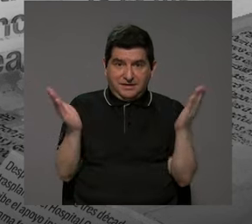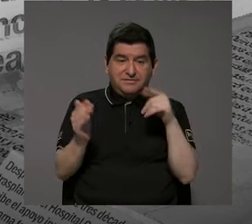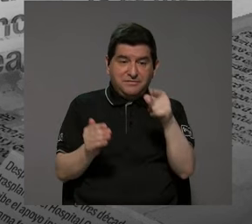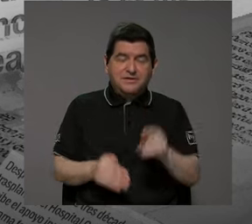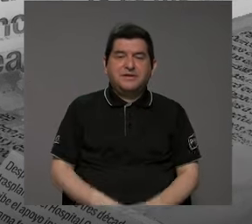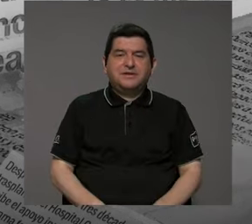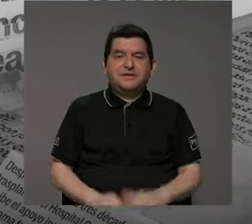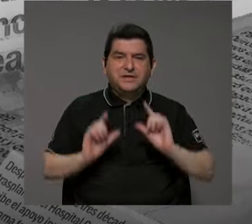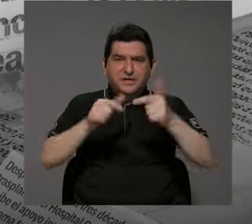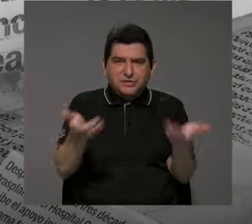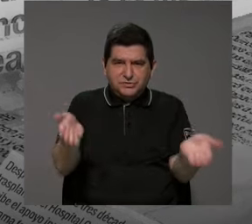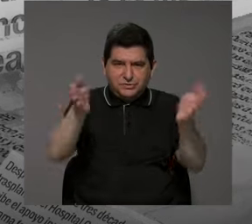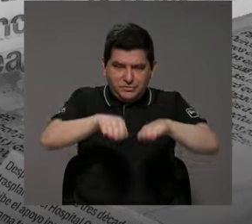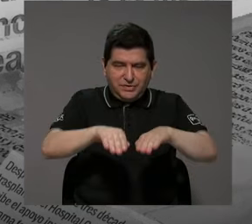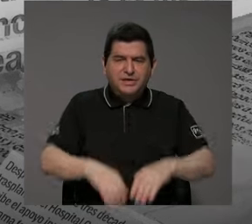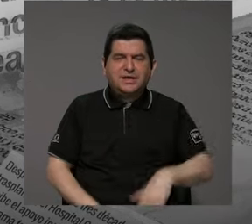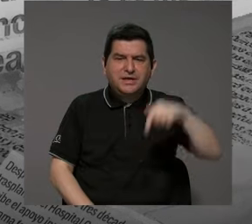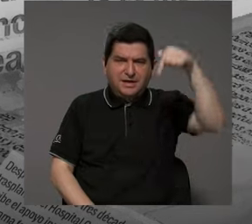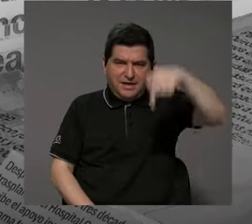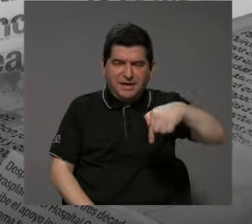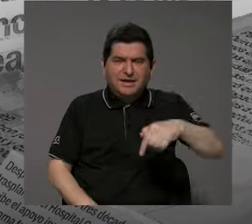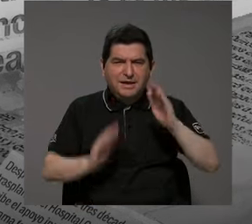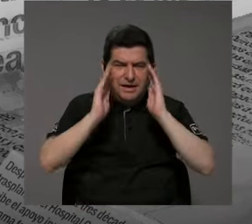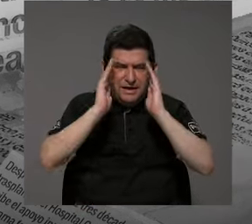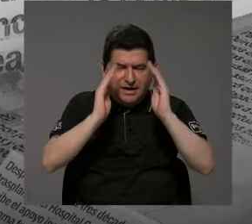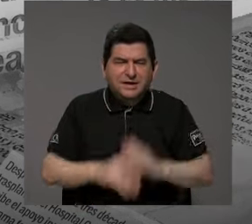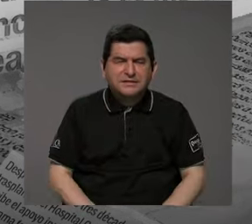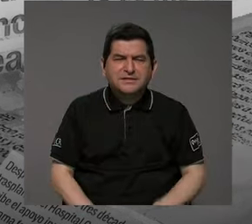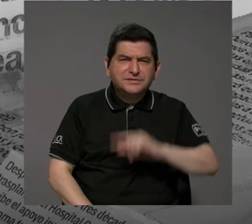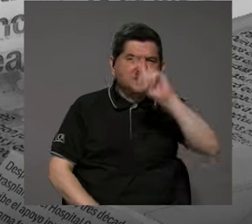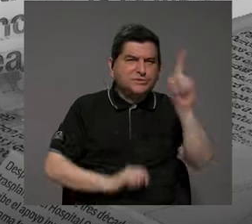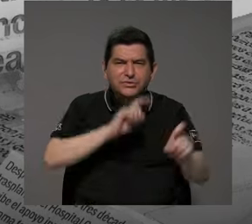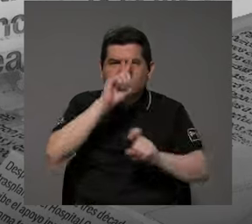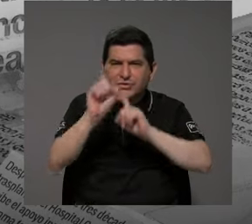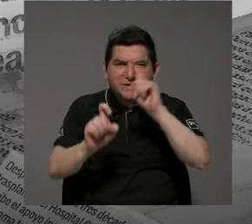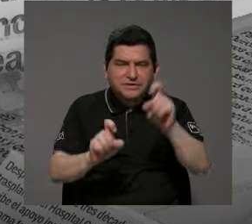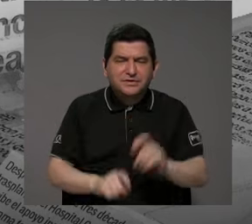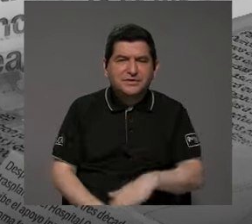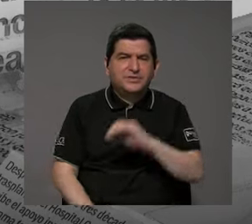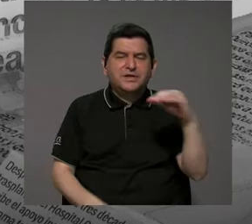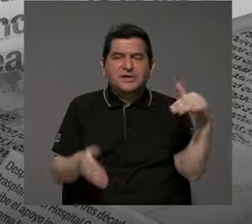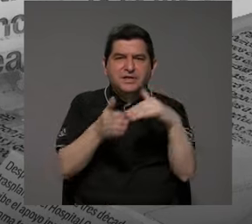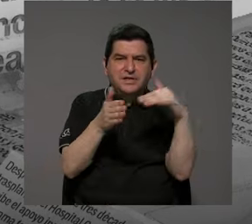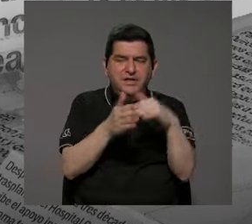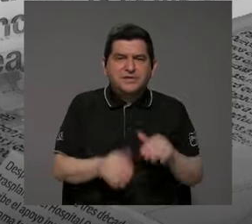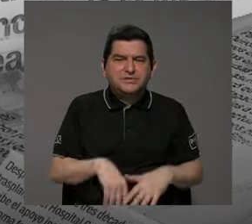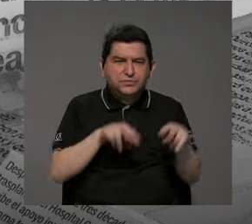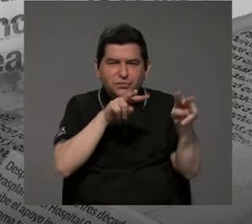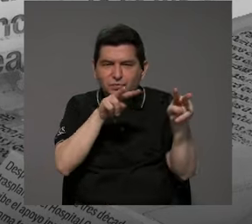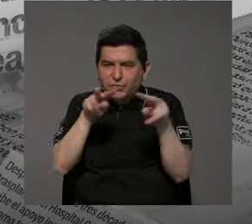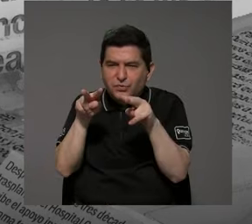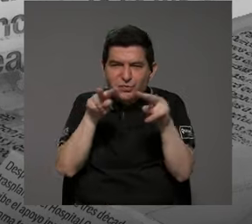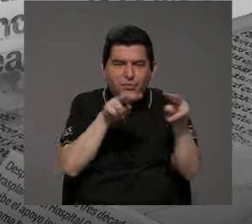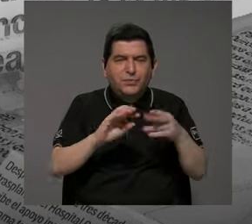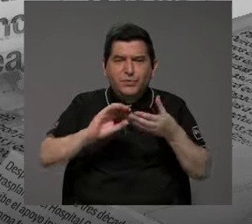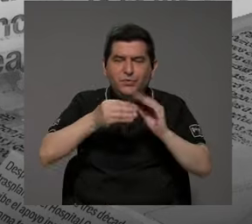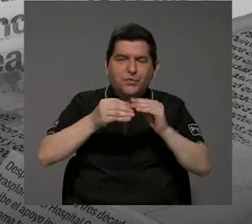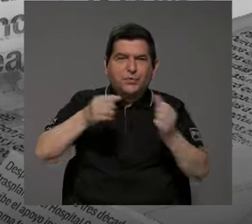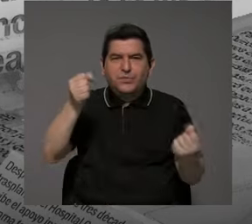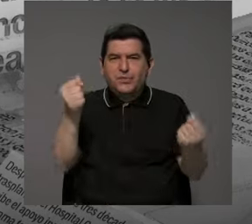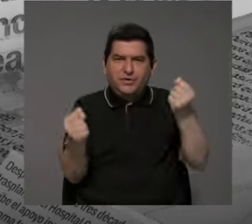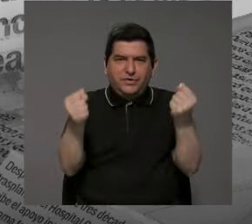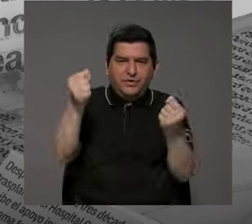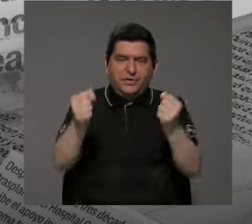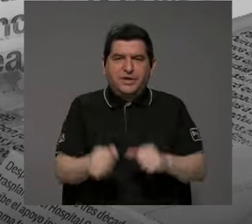Sí esta vez nos vamos a concentrar en el estudio de la encuesta y el estudio observacional de también de los del